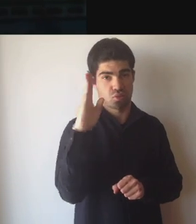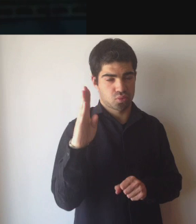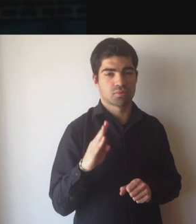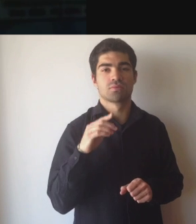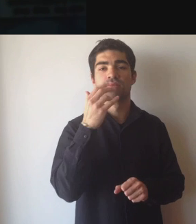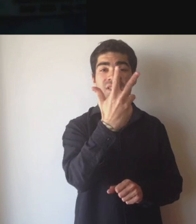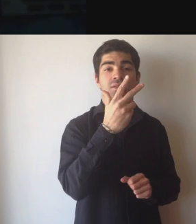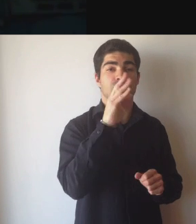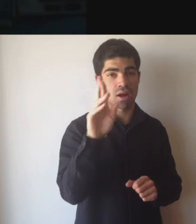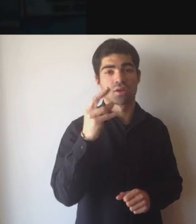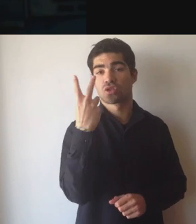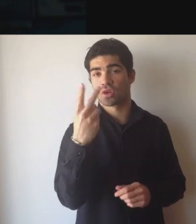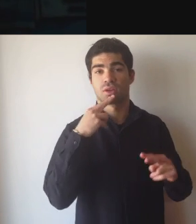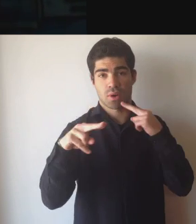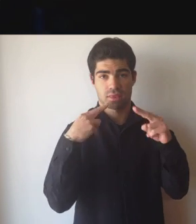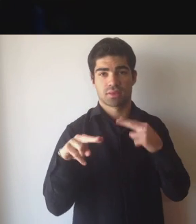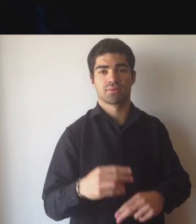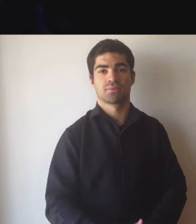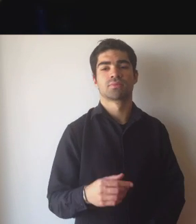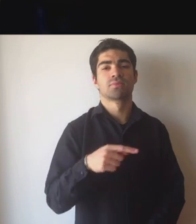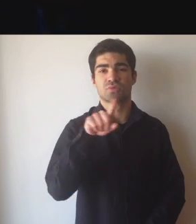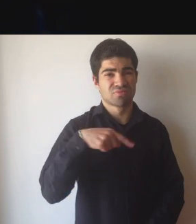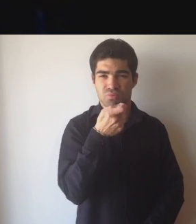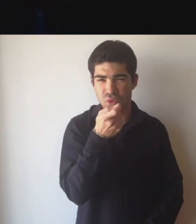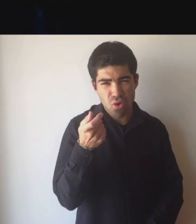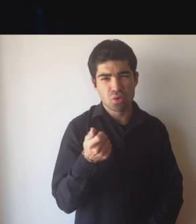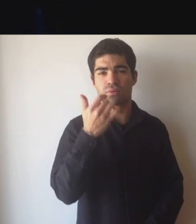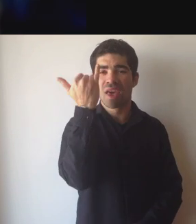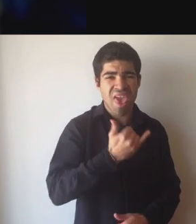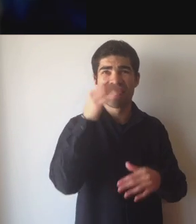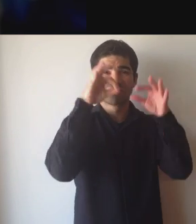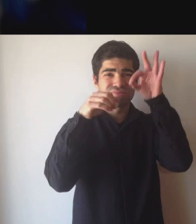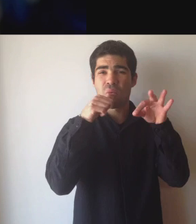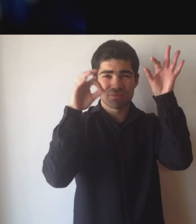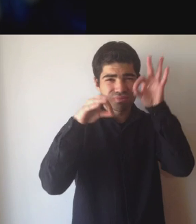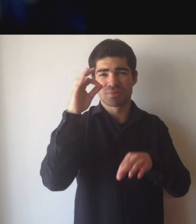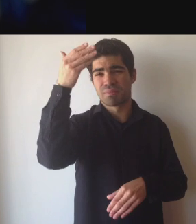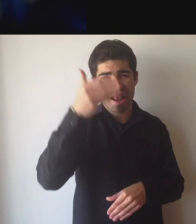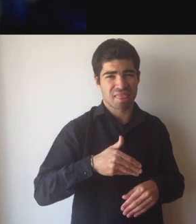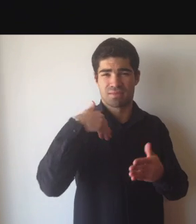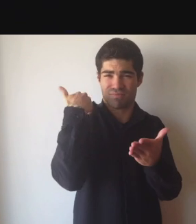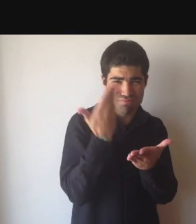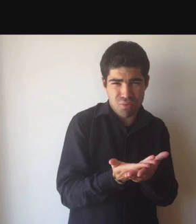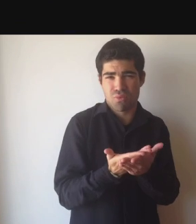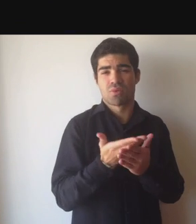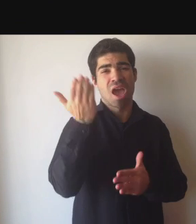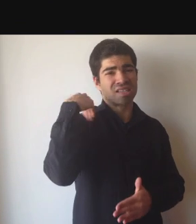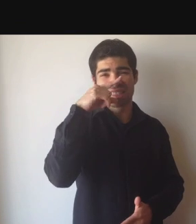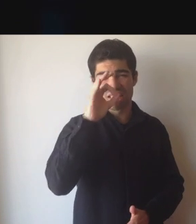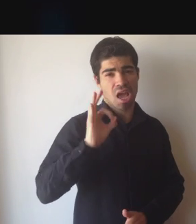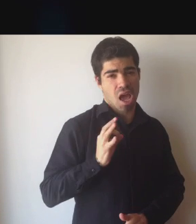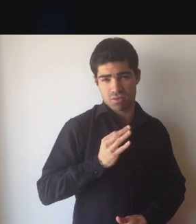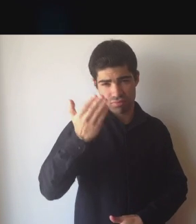Concesiones para 3 bares y 2 restaurantes. Estaremos pocos, habrá goteras por todos lados, las paredes se vendrán abajo, pero